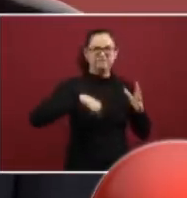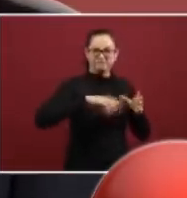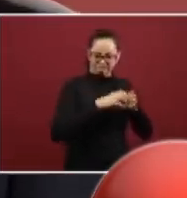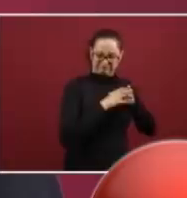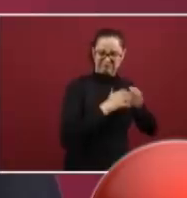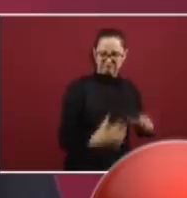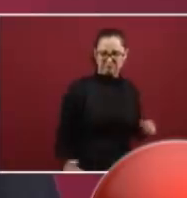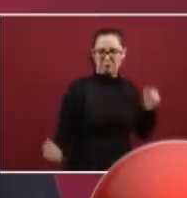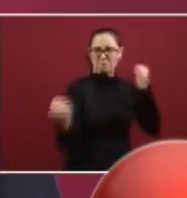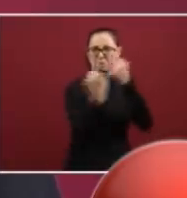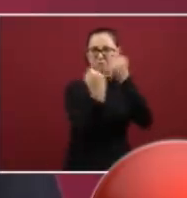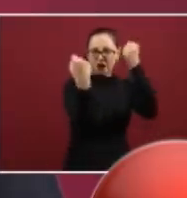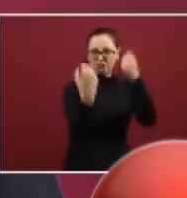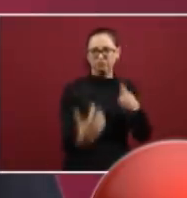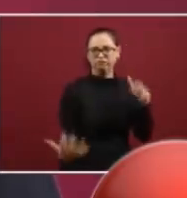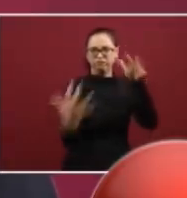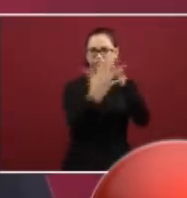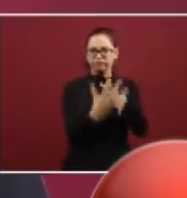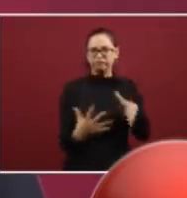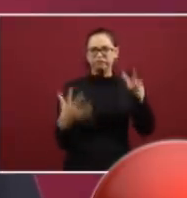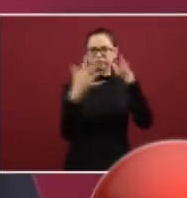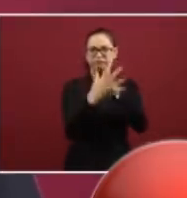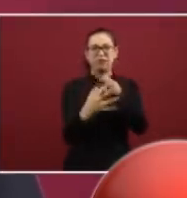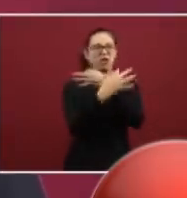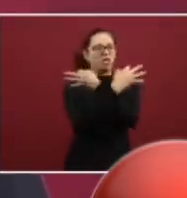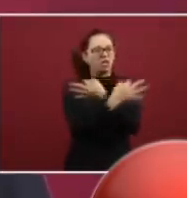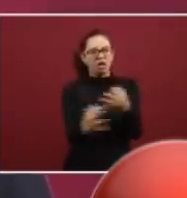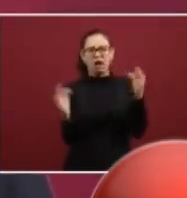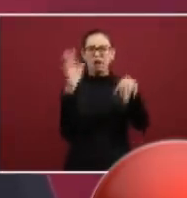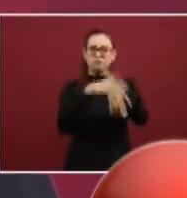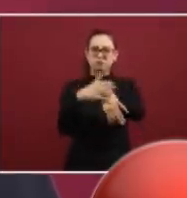con medidas coercitivas. Se declaró la guerra